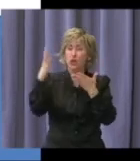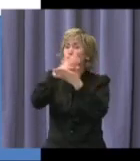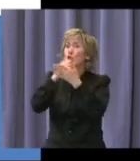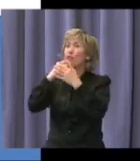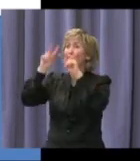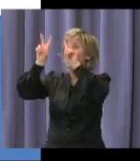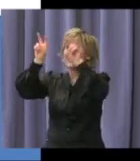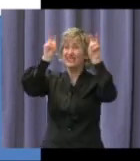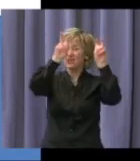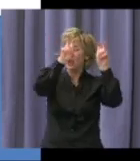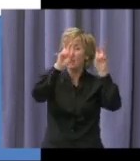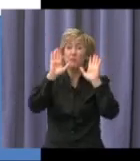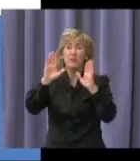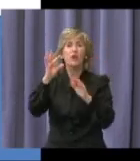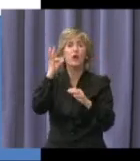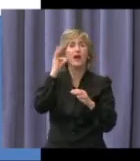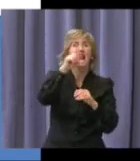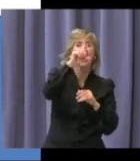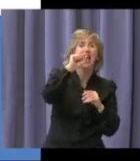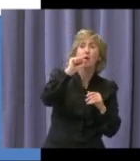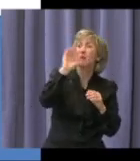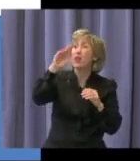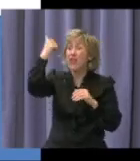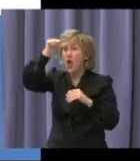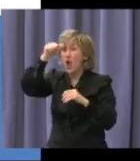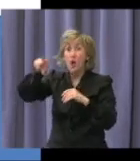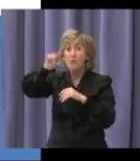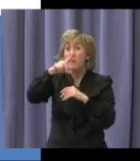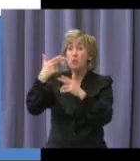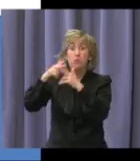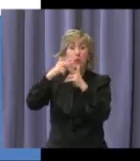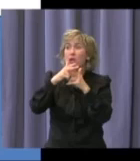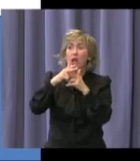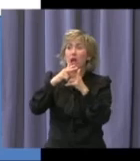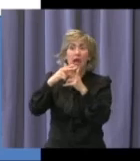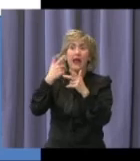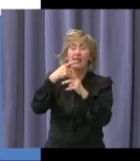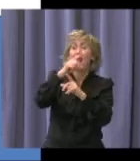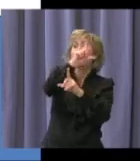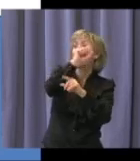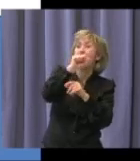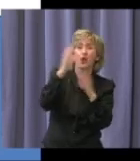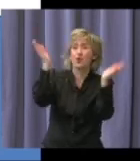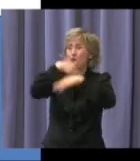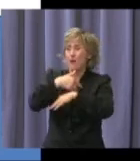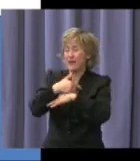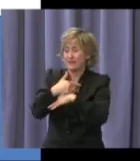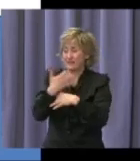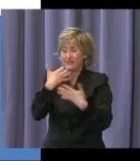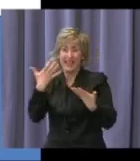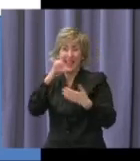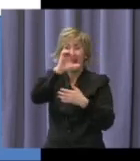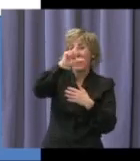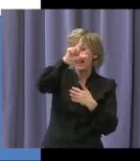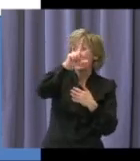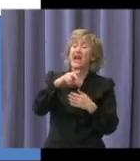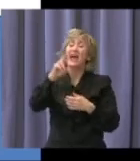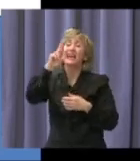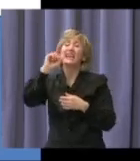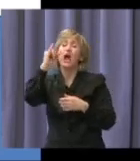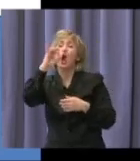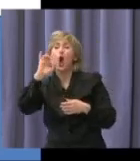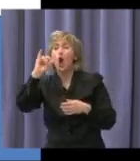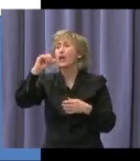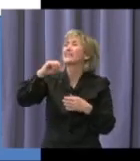la A, pero de los políticos, oye, a ninguno. A ninguno le pone en la delante. Bueno, en ese caso, el él. No se habla del Rajoy, ni del Sánchez,